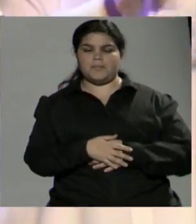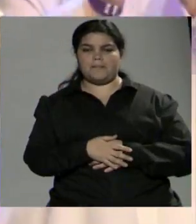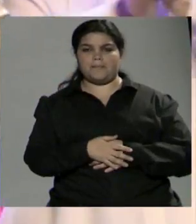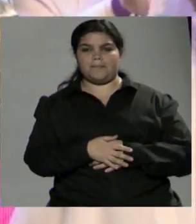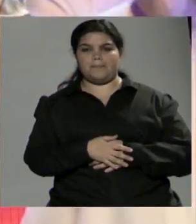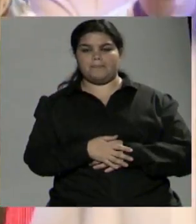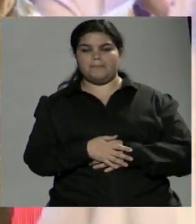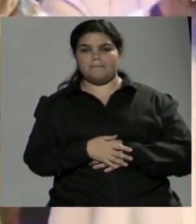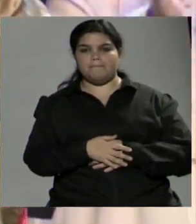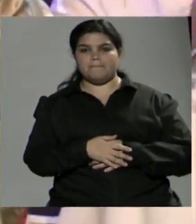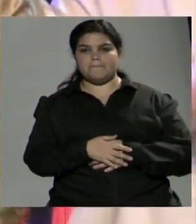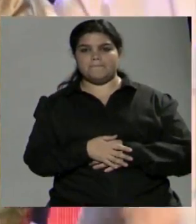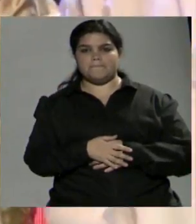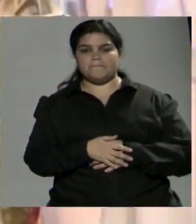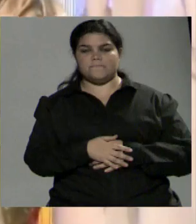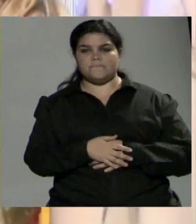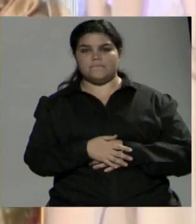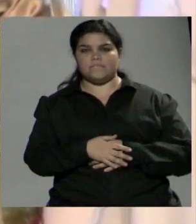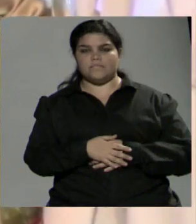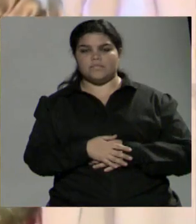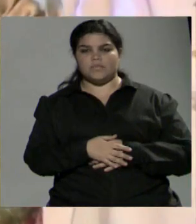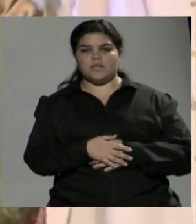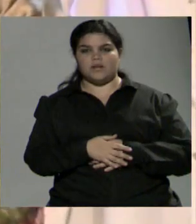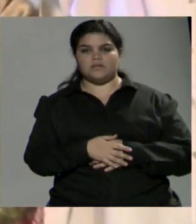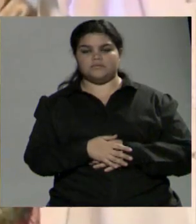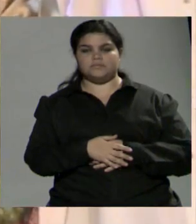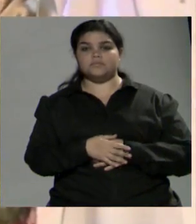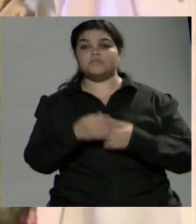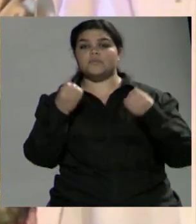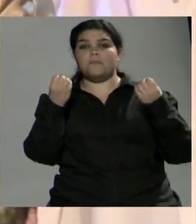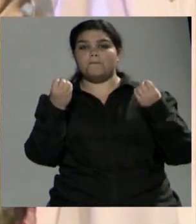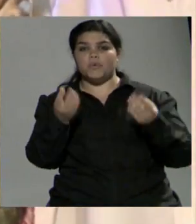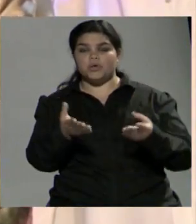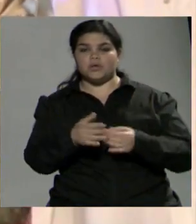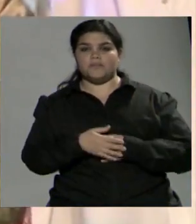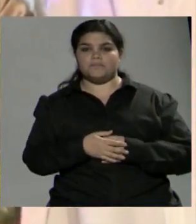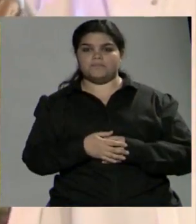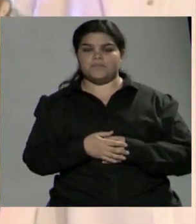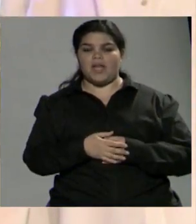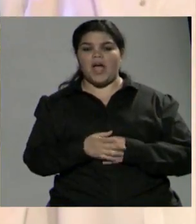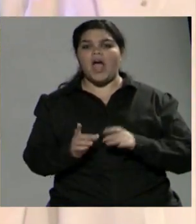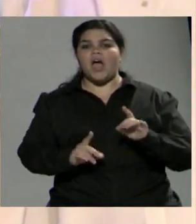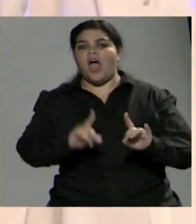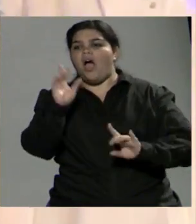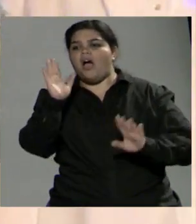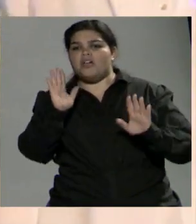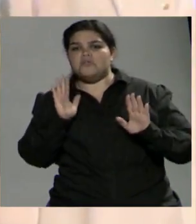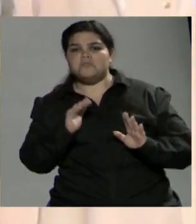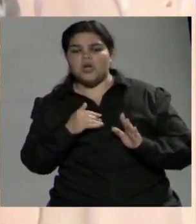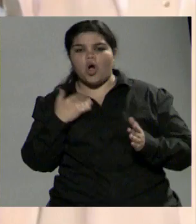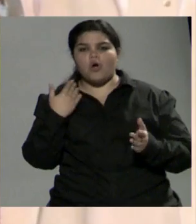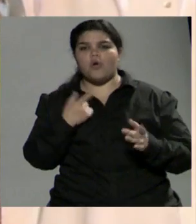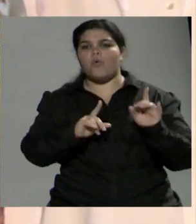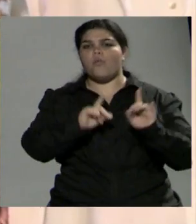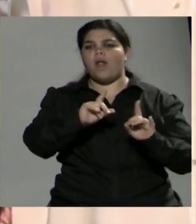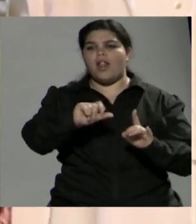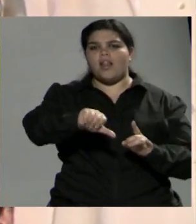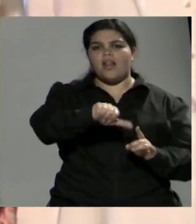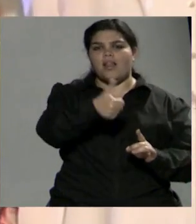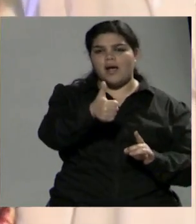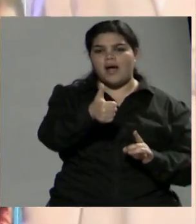Porque quizás, si todavía debíamos probar que una cosa era ganar una elección